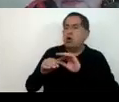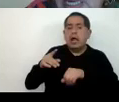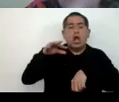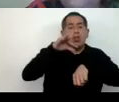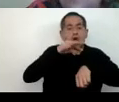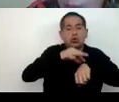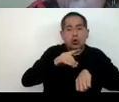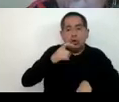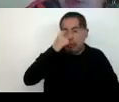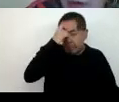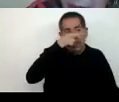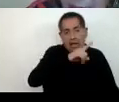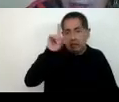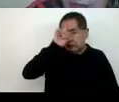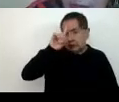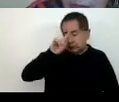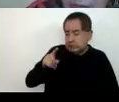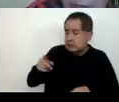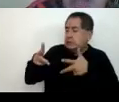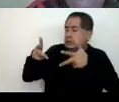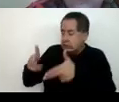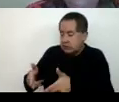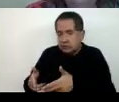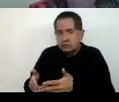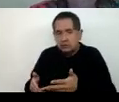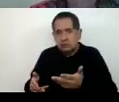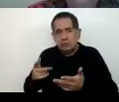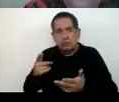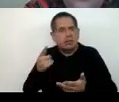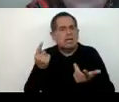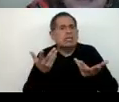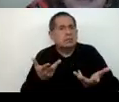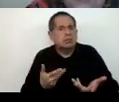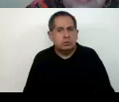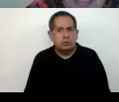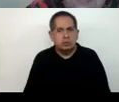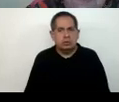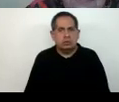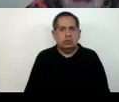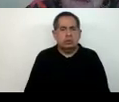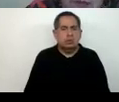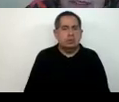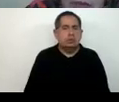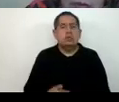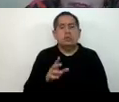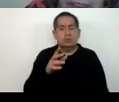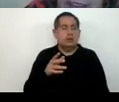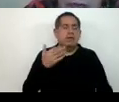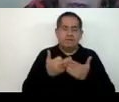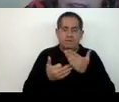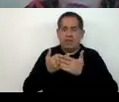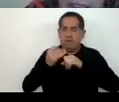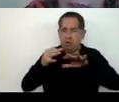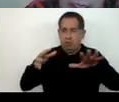las chicas con discapacidad para evitar embarazos. Ok. Bueno, sí hay falta de información en el